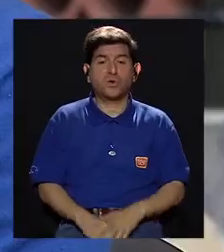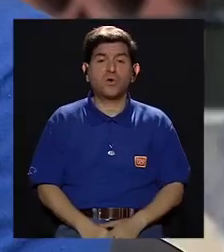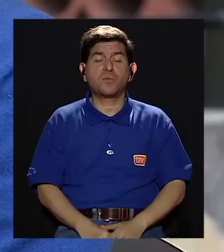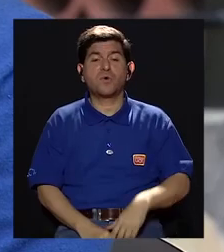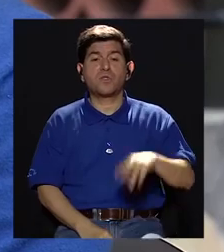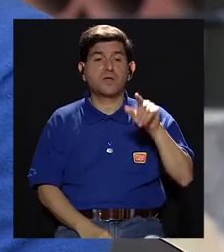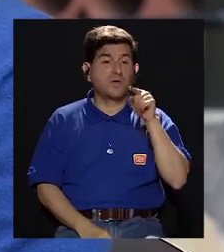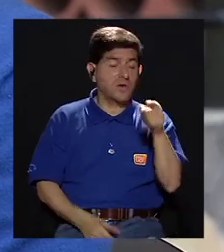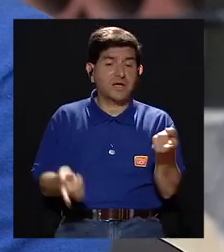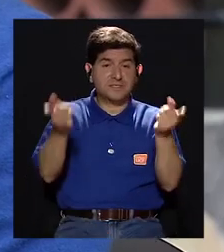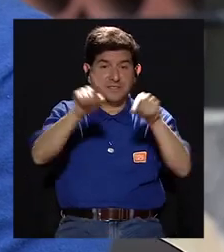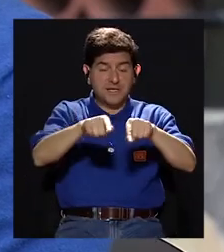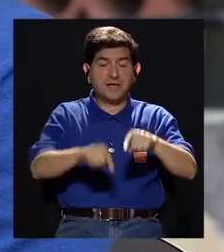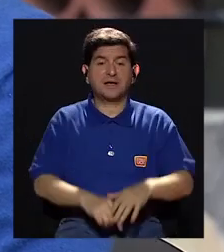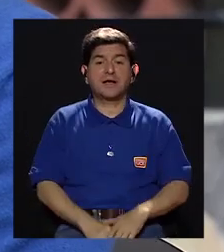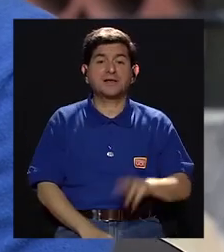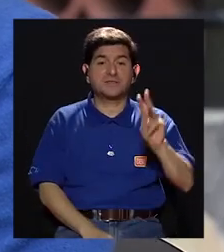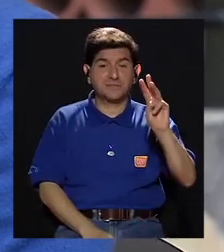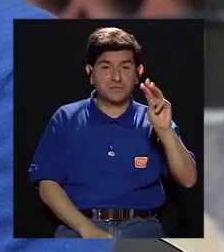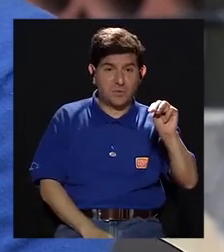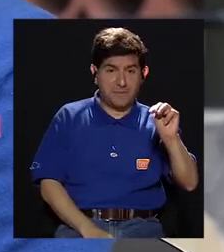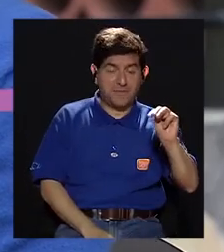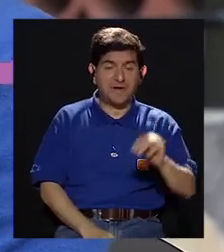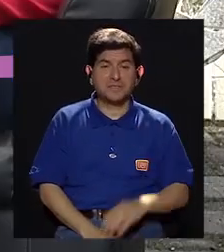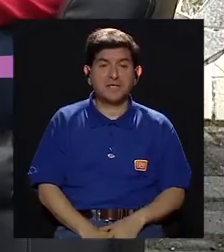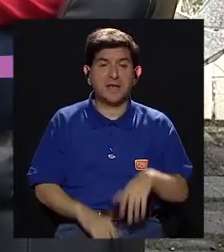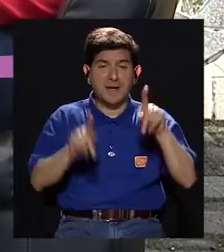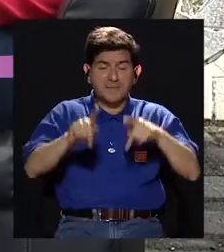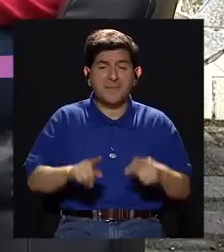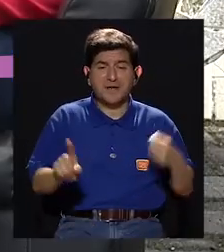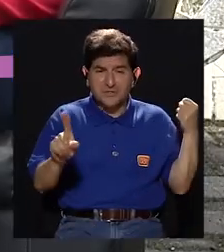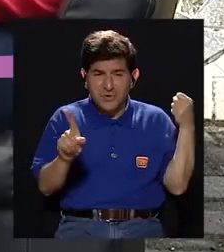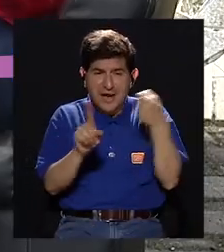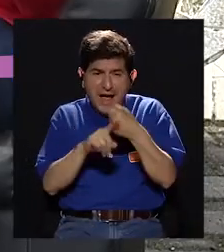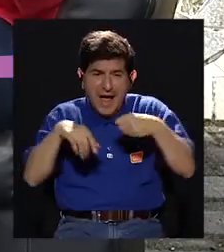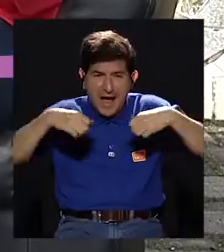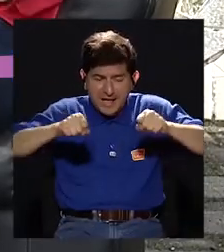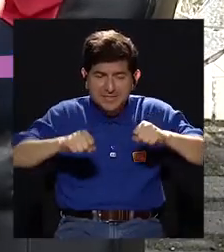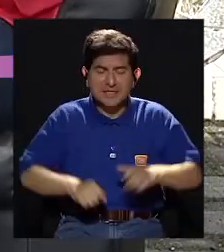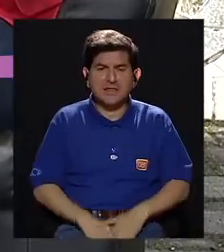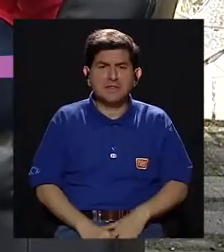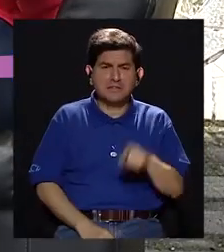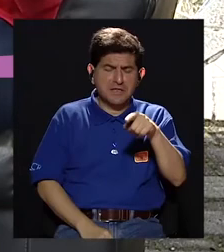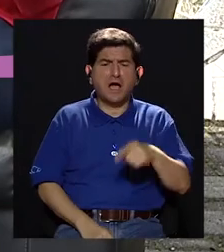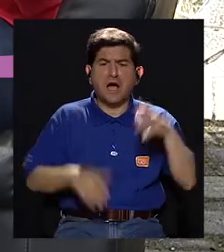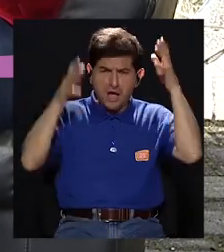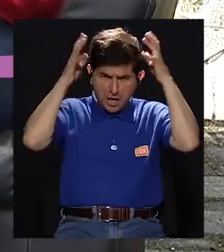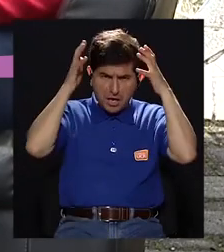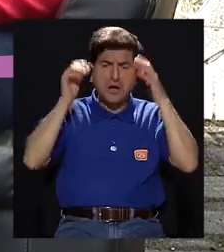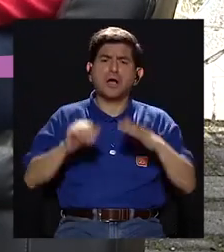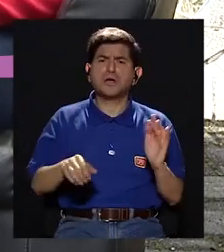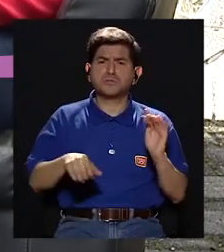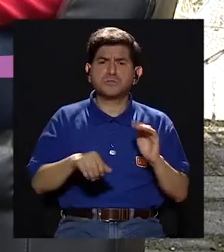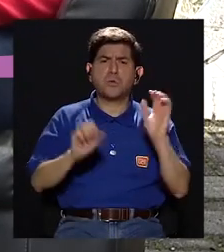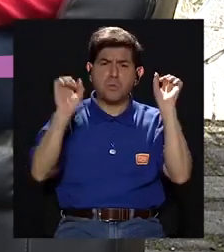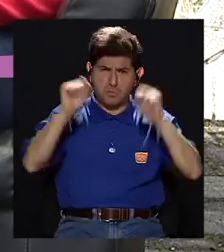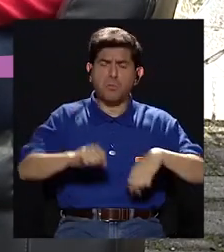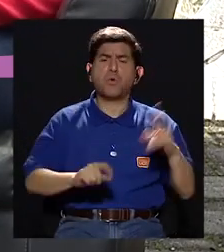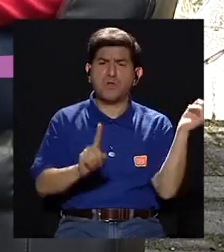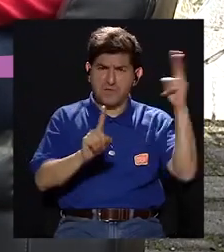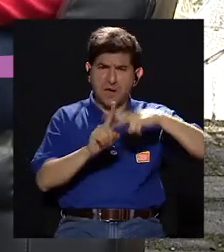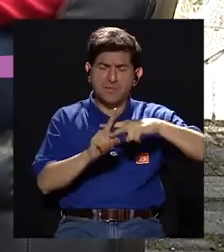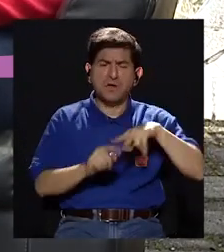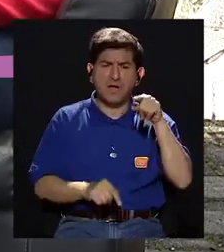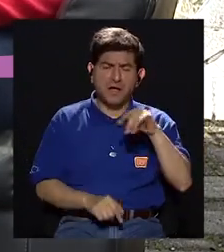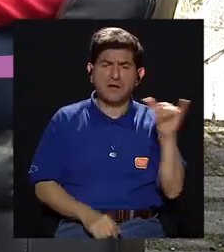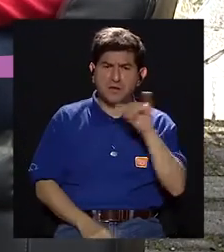decía Marcela, te encuentras ahí alguien que tuvo un accidente en motocicleta, incluso sobre el casco se puede aplicar